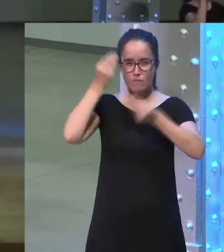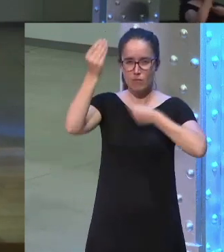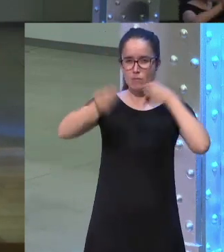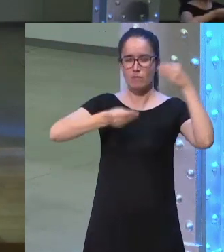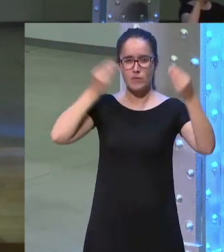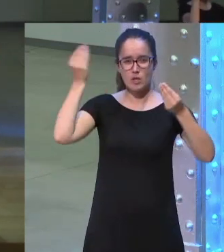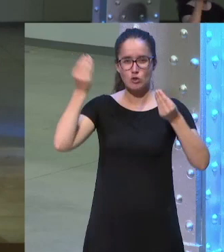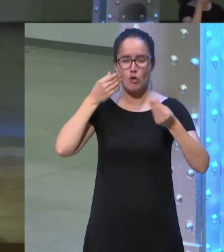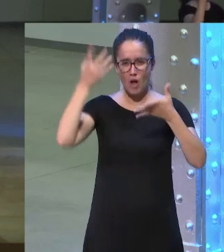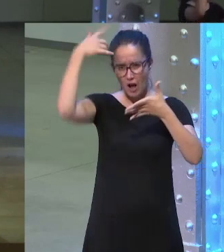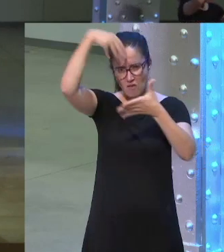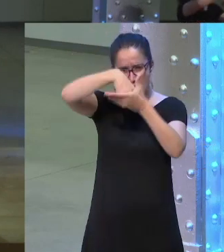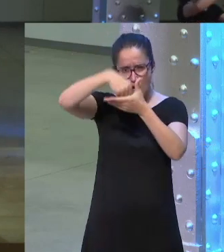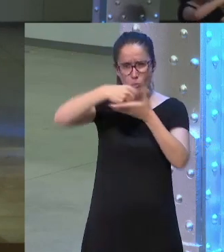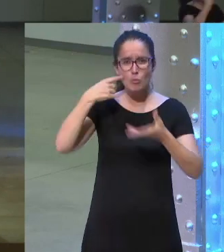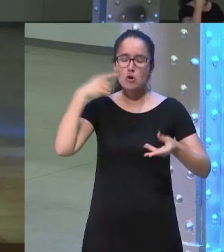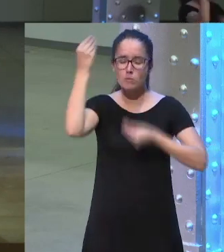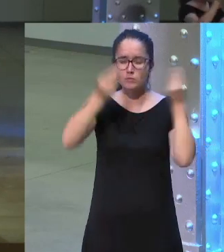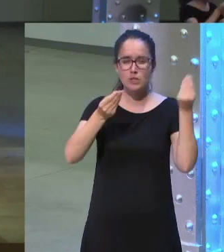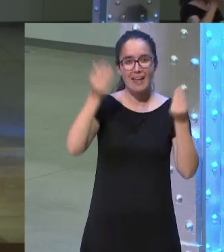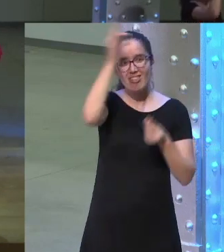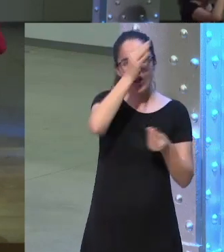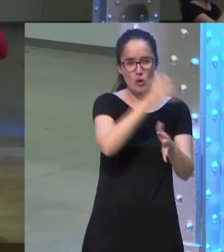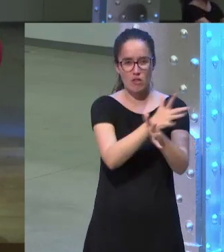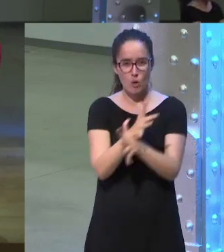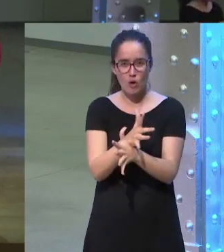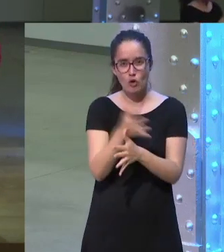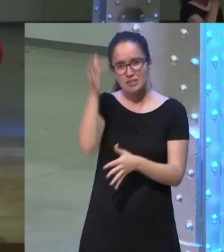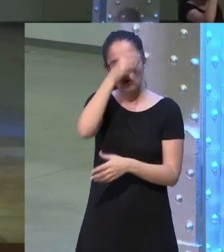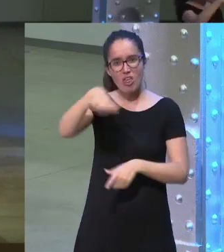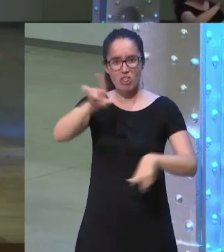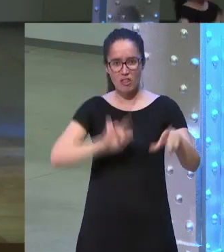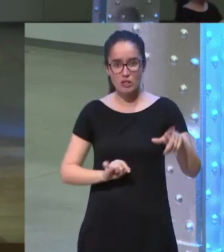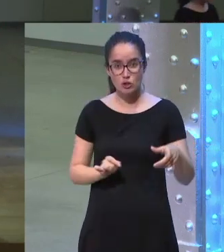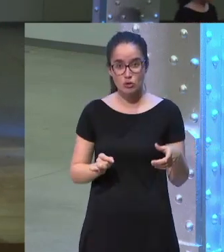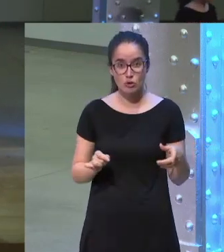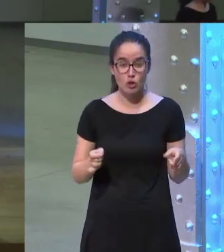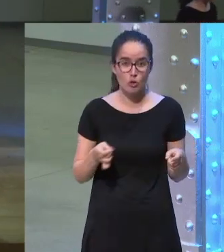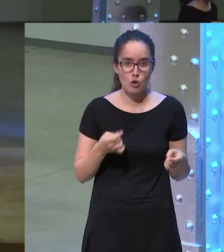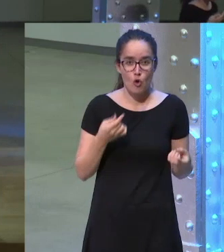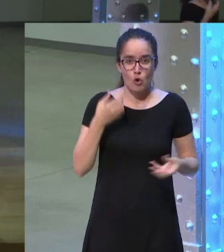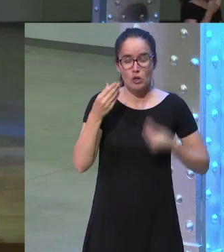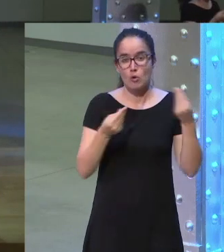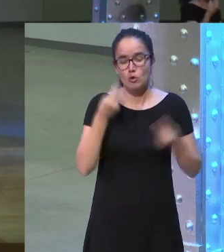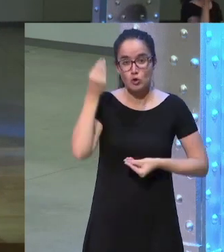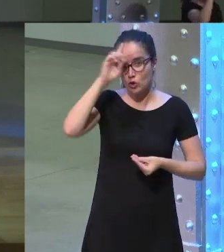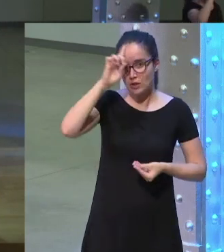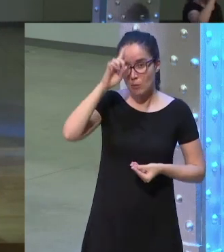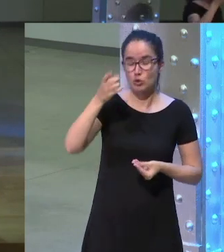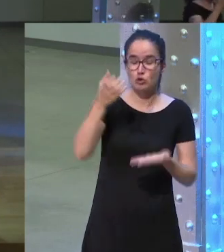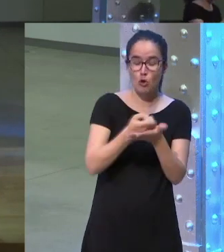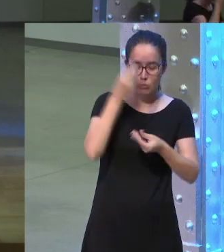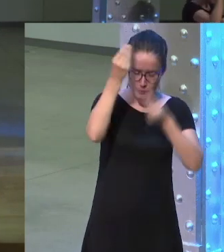tenemos en la cabeza, hacemos un poco de teoría de juegos o de teoría de decisión. Y aunque no hagamos las cuentas, porque no somos conscientes de que estamos todo el